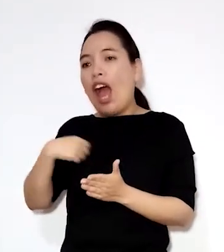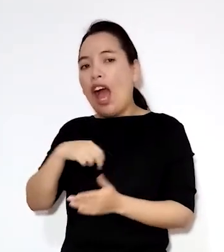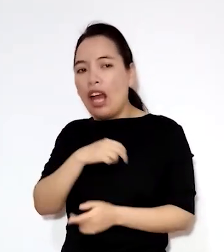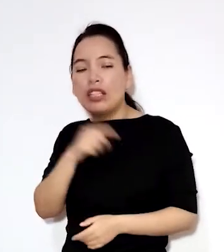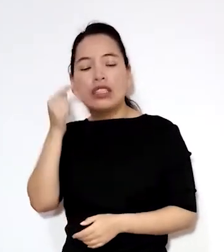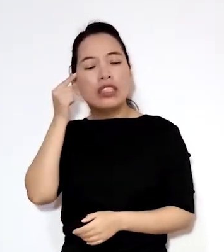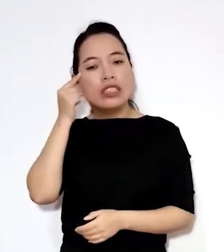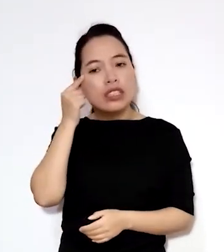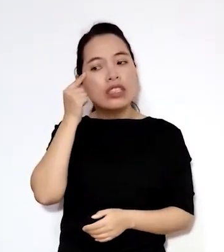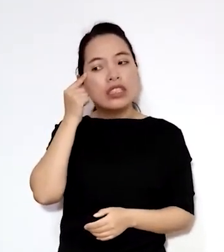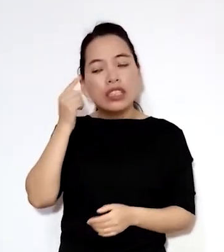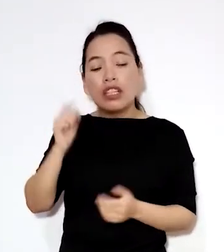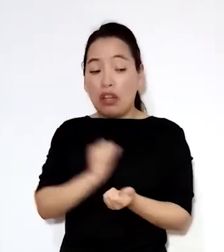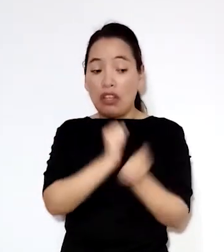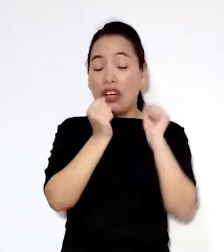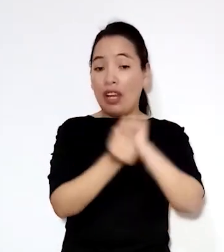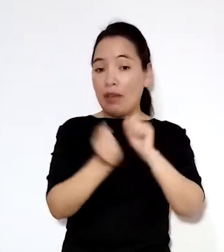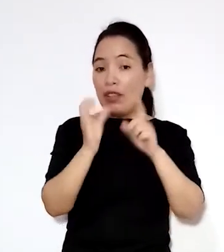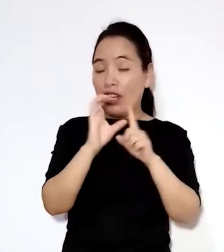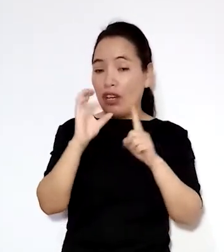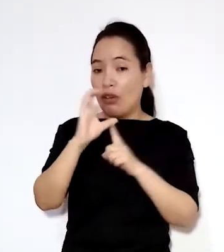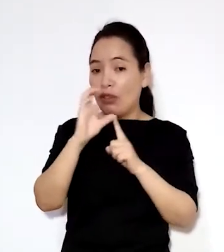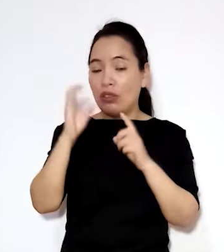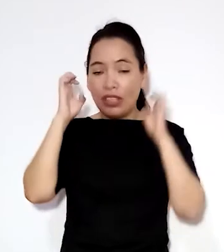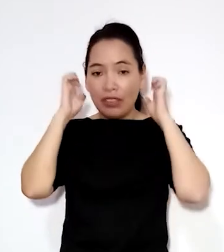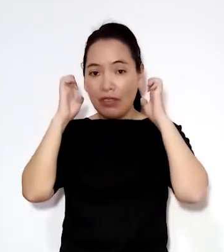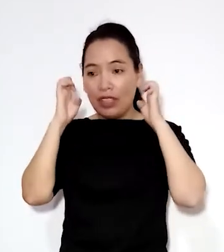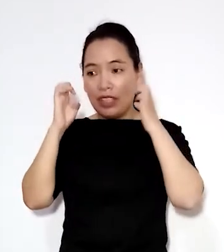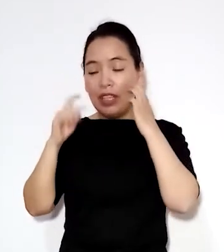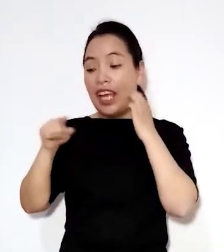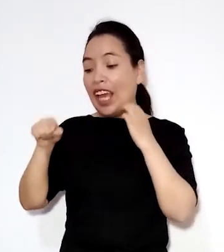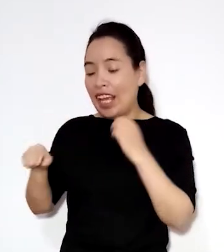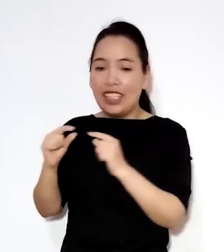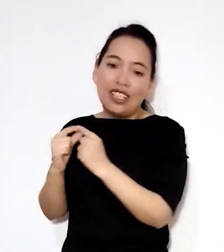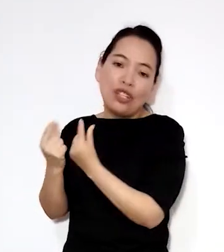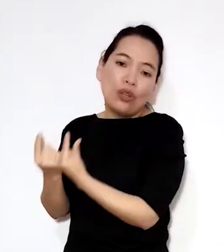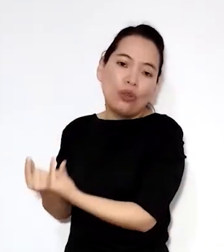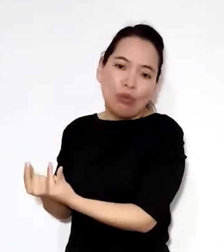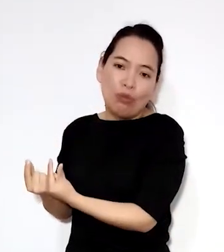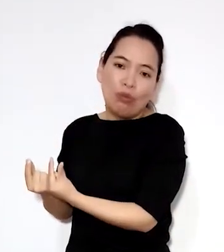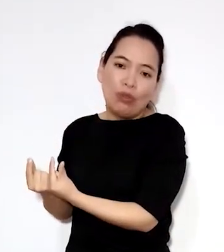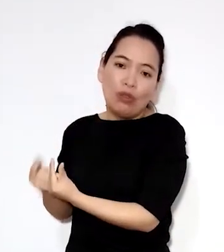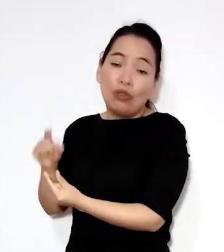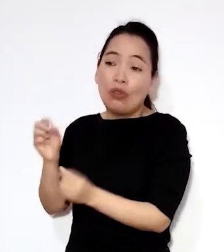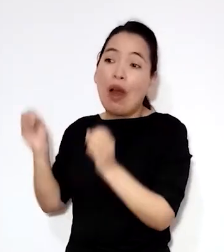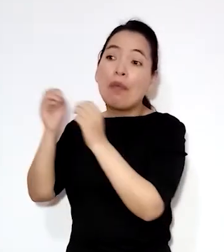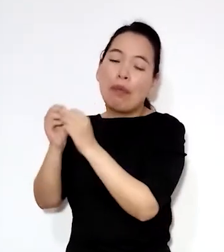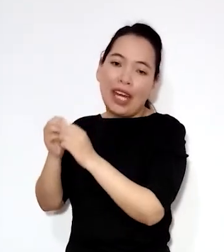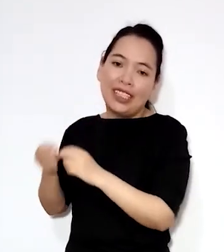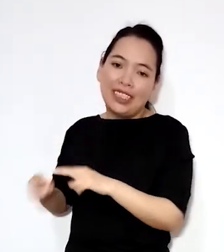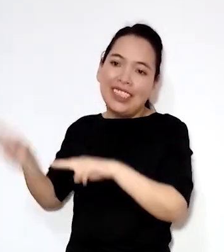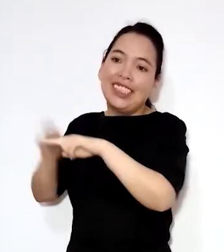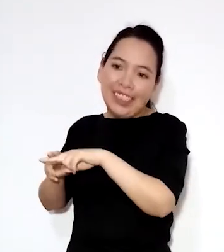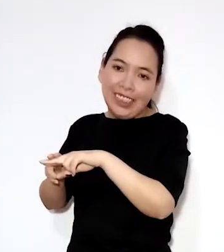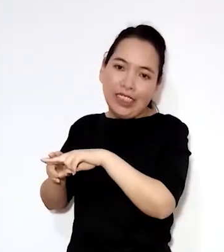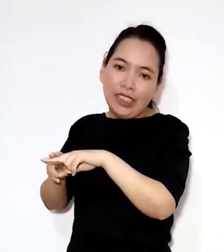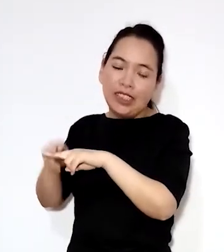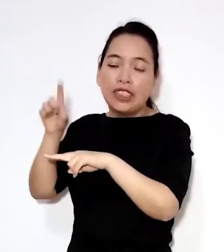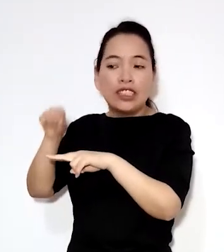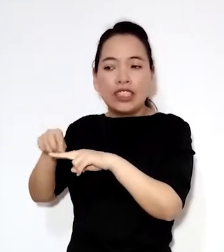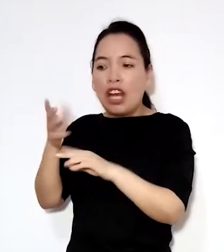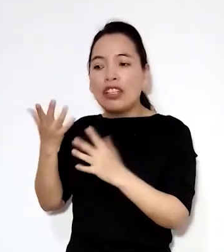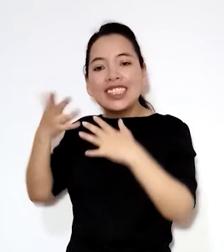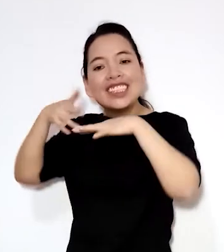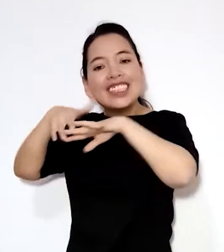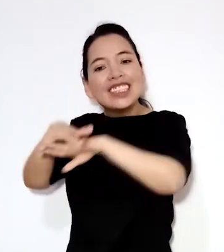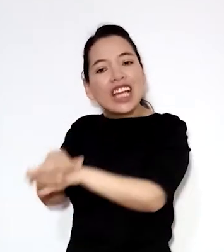de la misma manera facilitar para estos estudiantes. Y eso forma parte también de cuando cambiamos una cultura